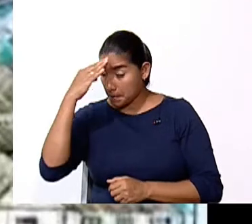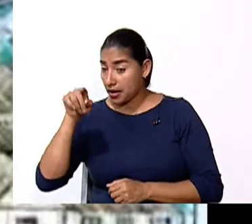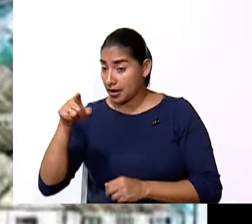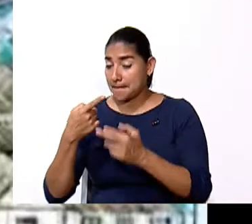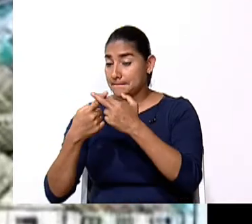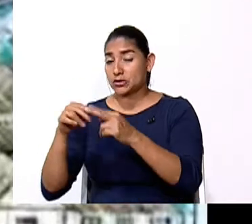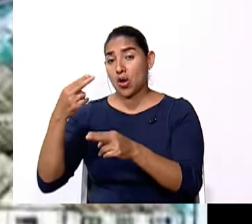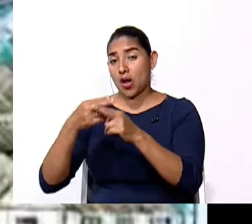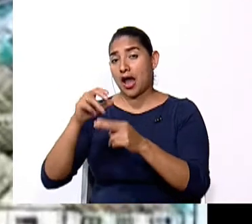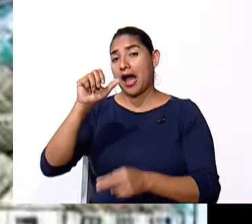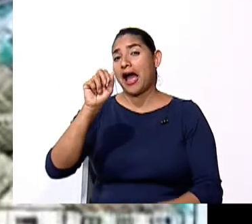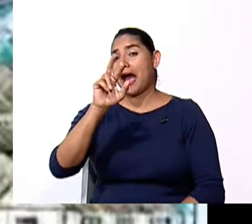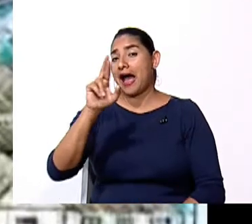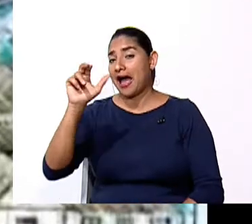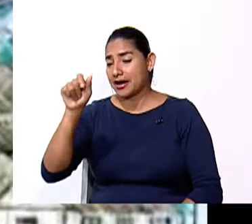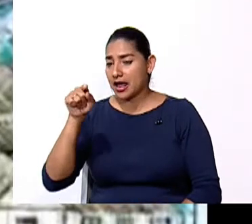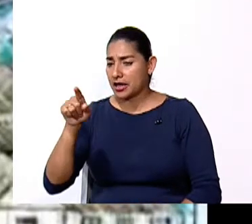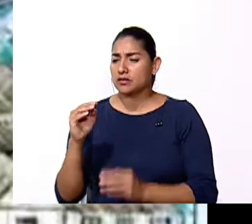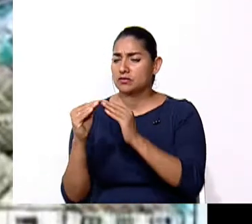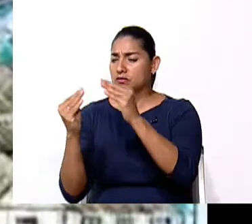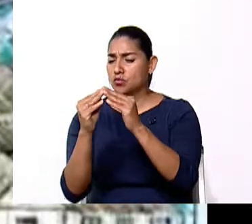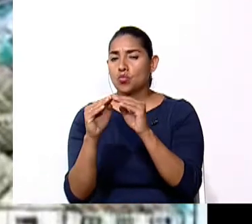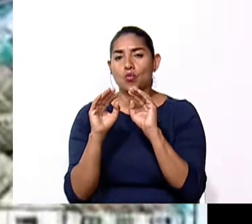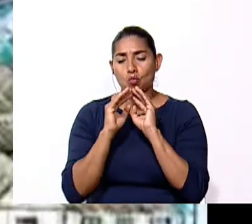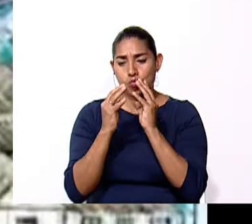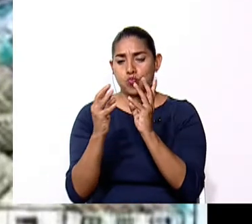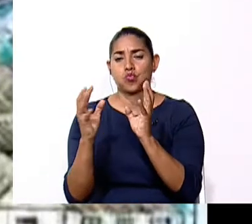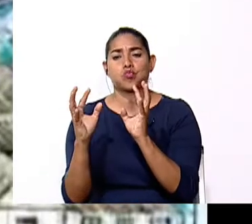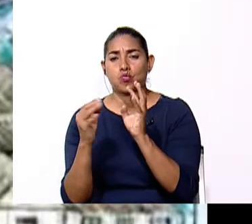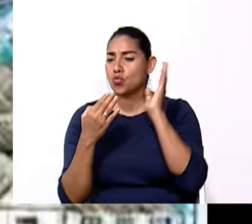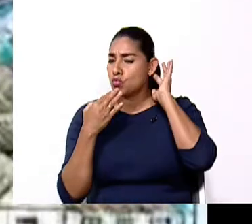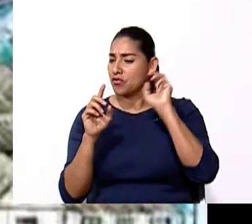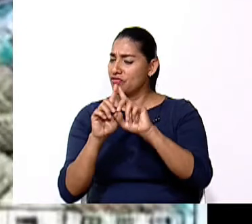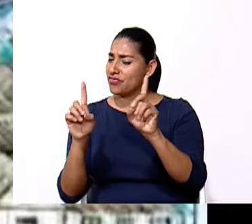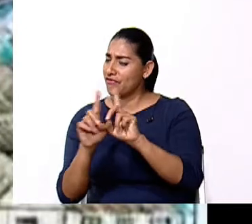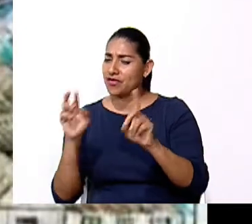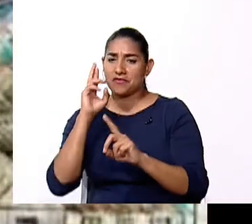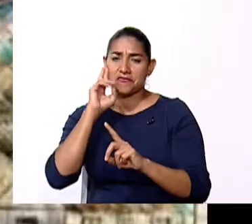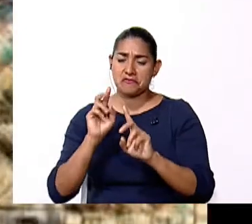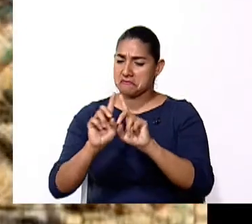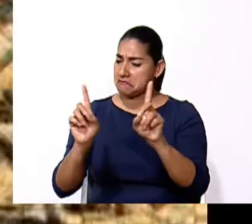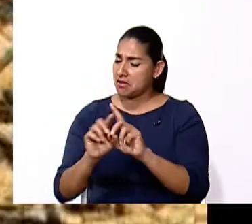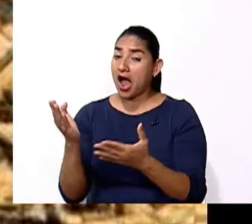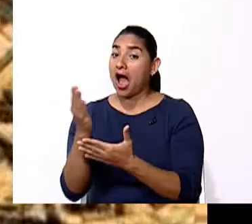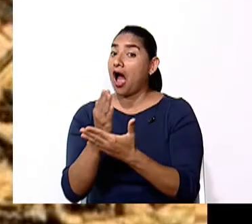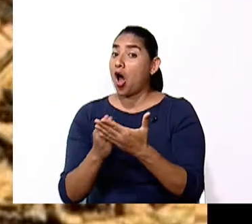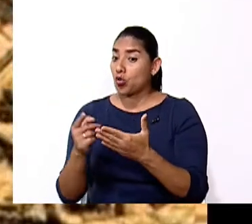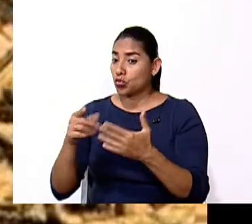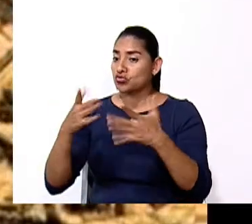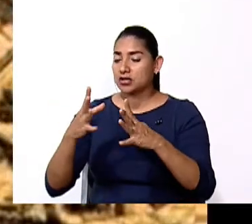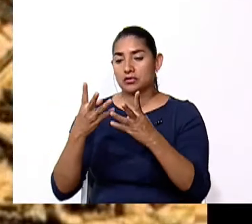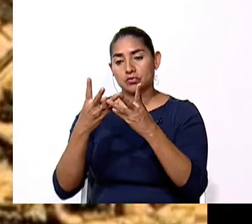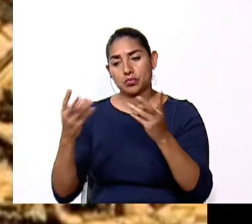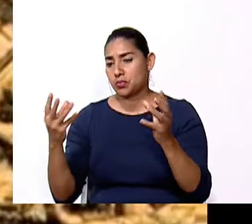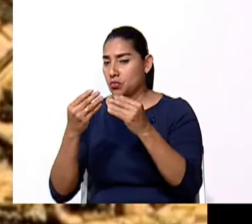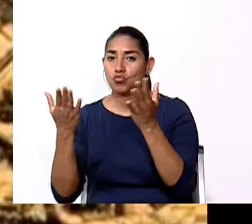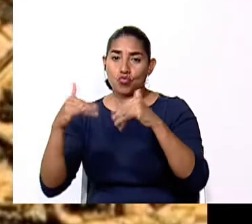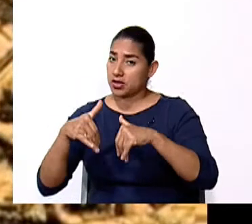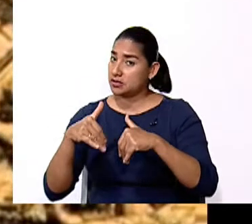sentían que ese monopolio no les estaba sirviendo mucho y por ahí se fue una de las causas de la